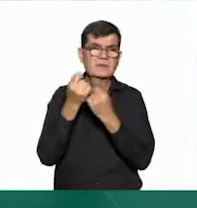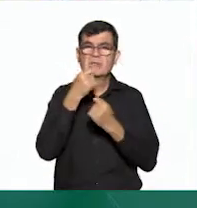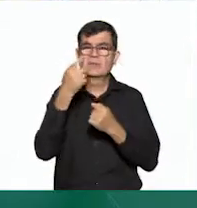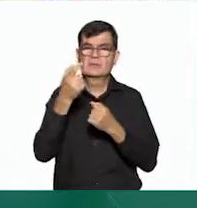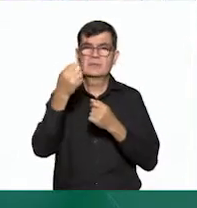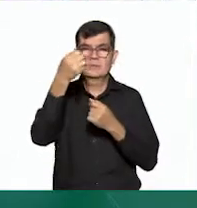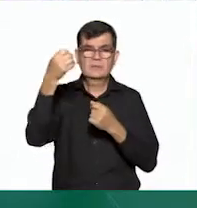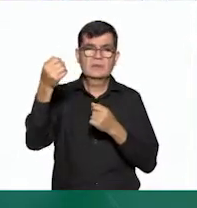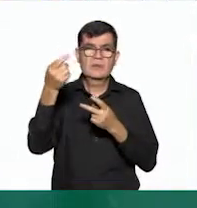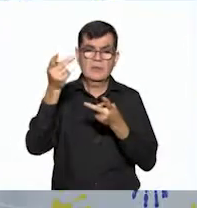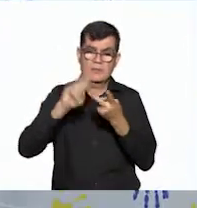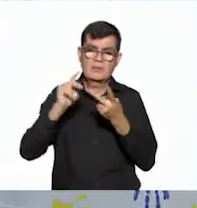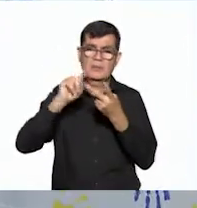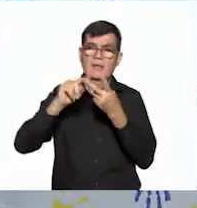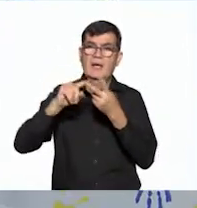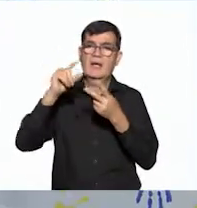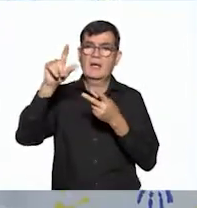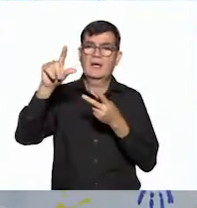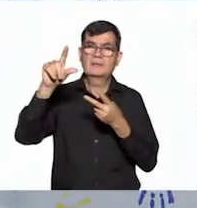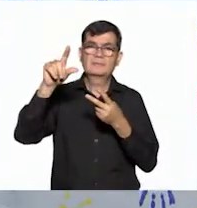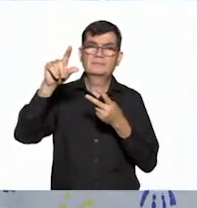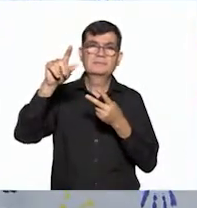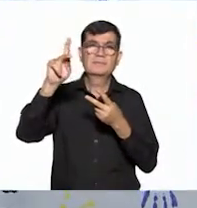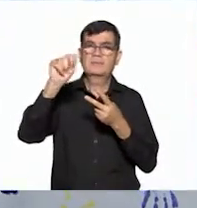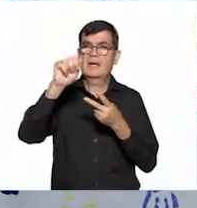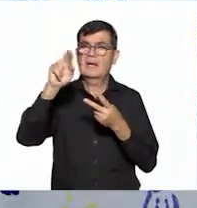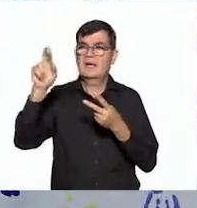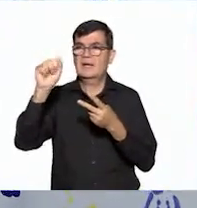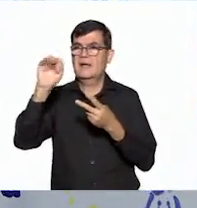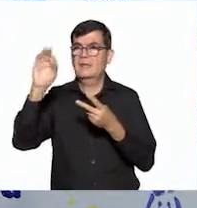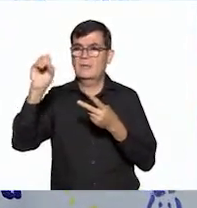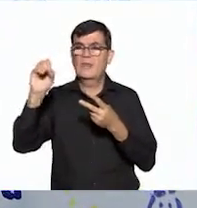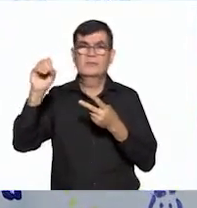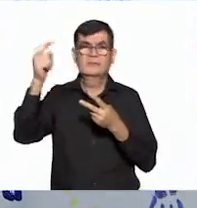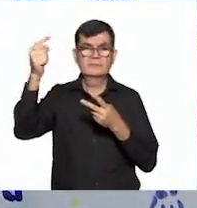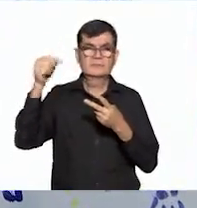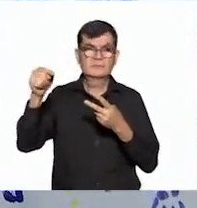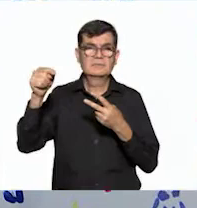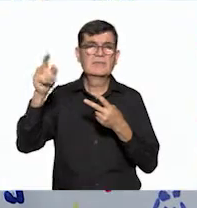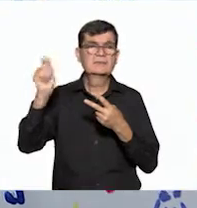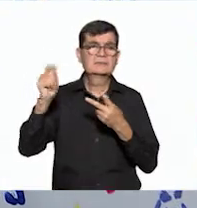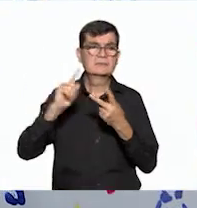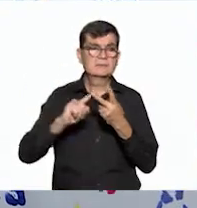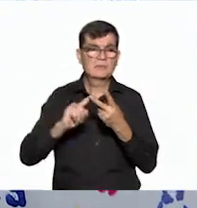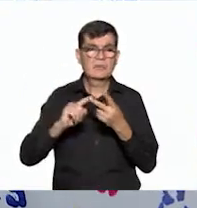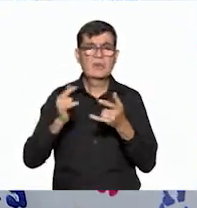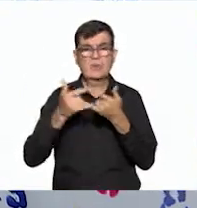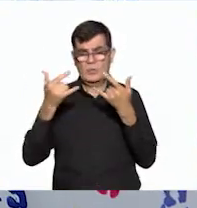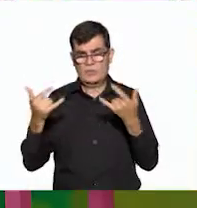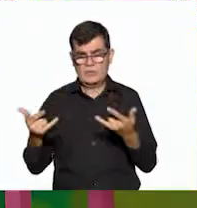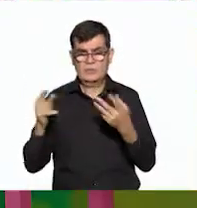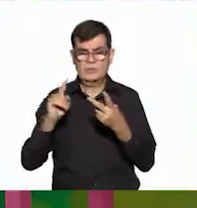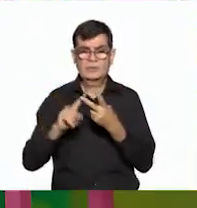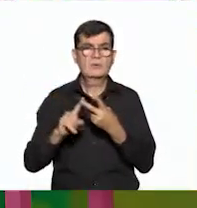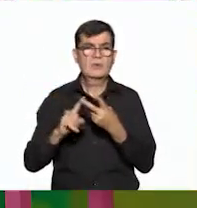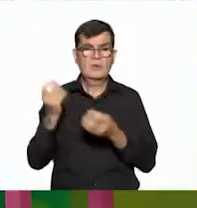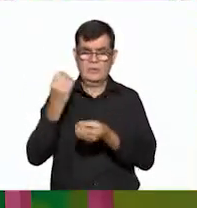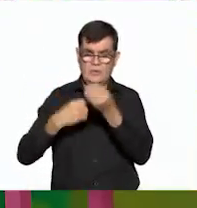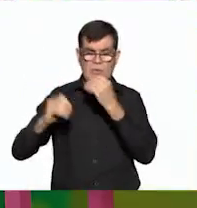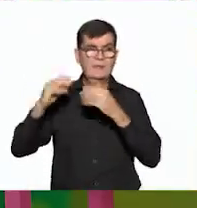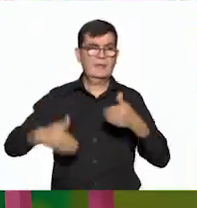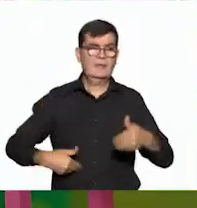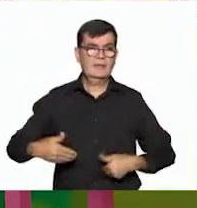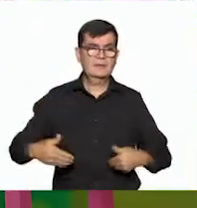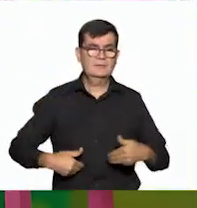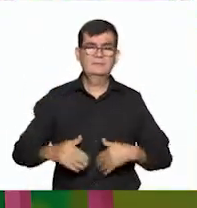niños, y que tienen párrafos, sería el cuento. El cuento y la obra de